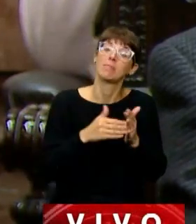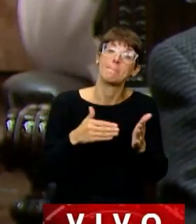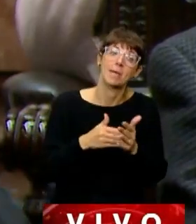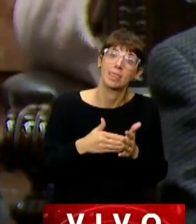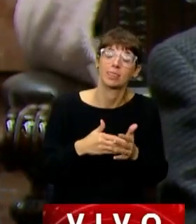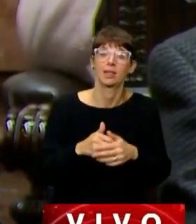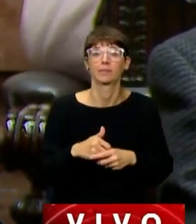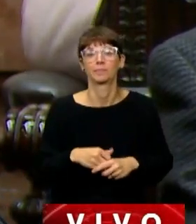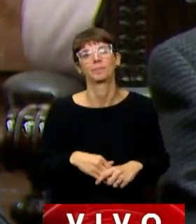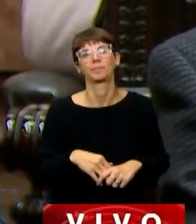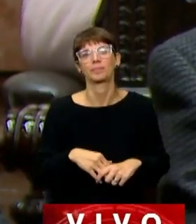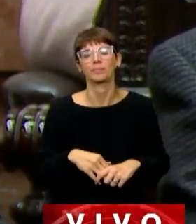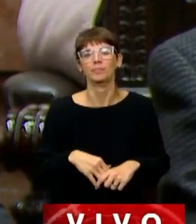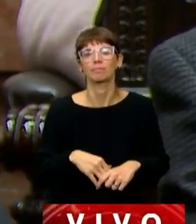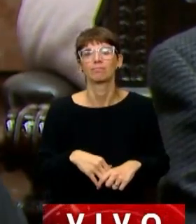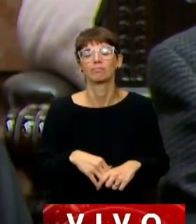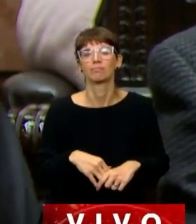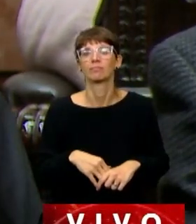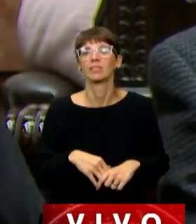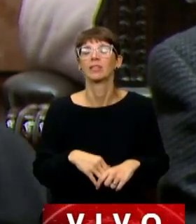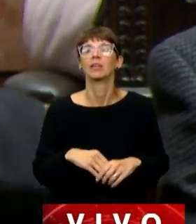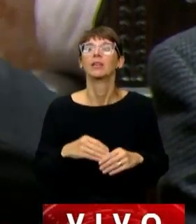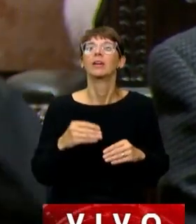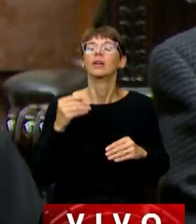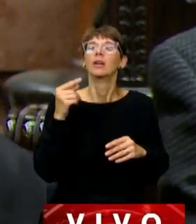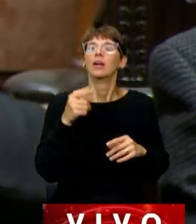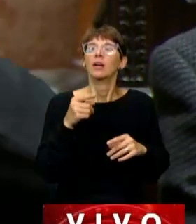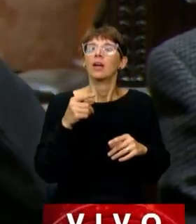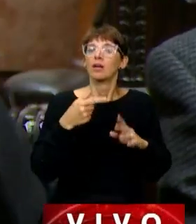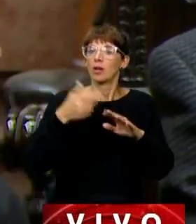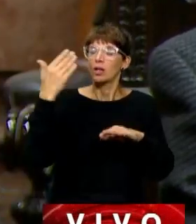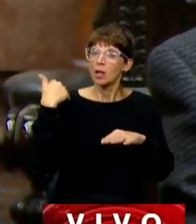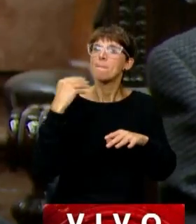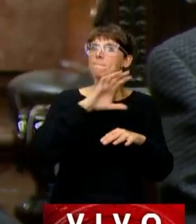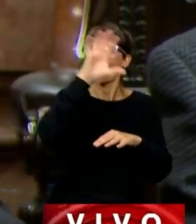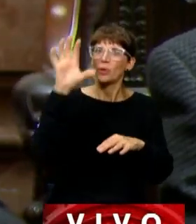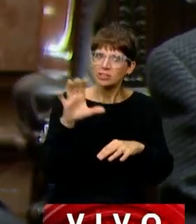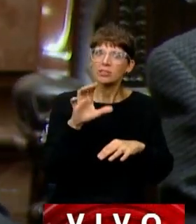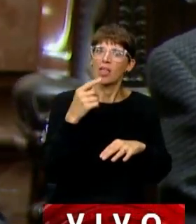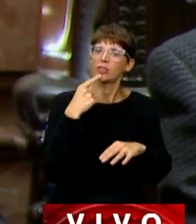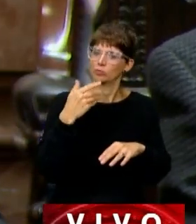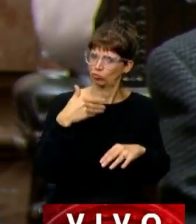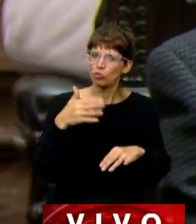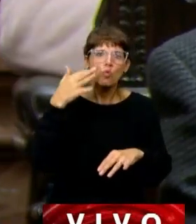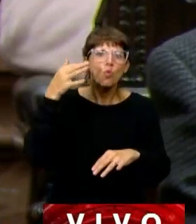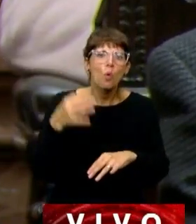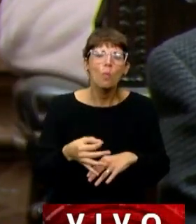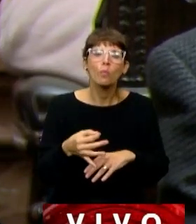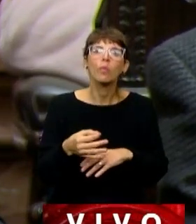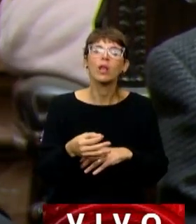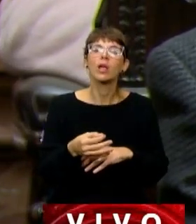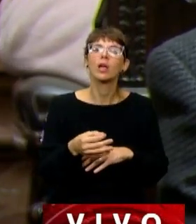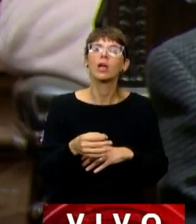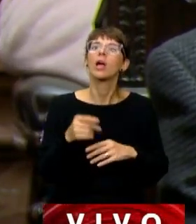depende. Digamos que contra los compromisos asumidos por las provincias, estamos hoy con